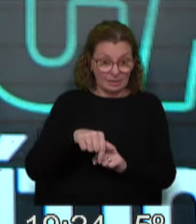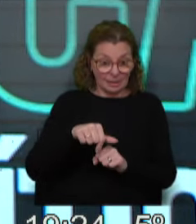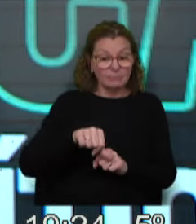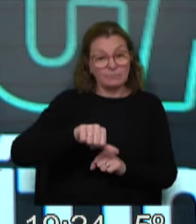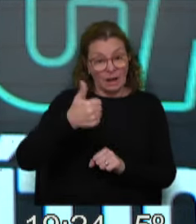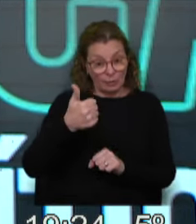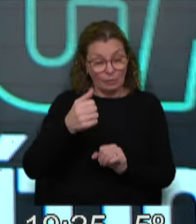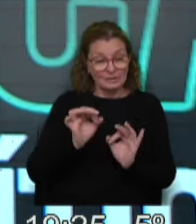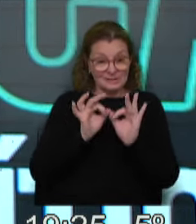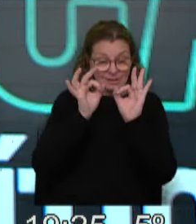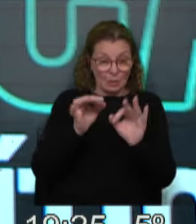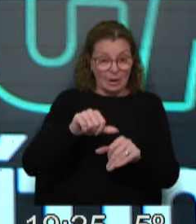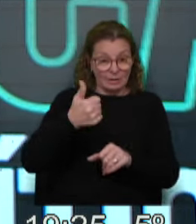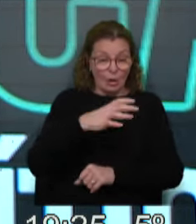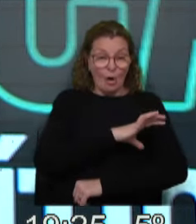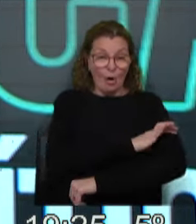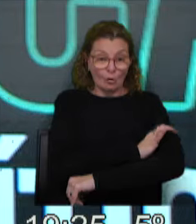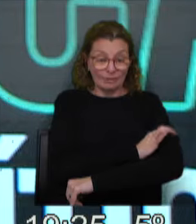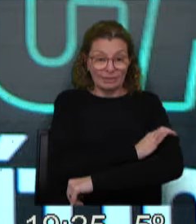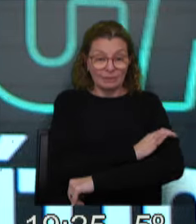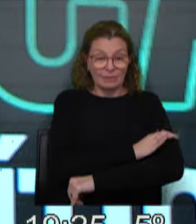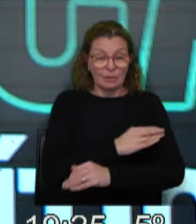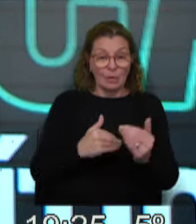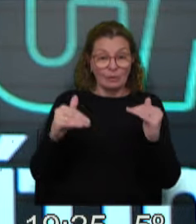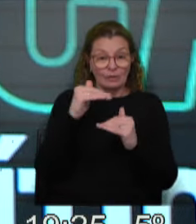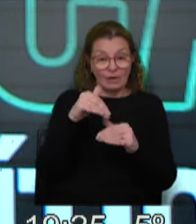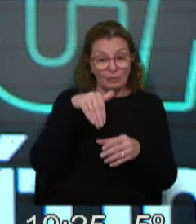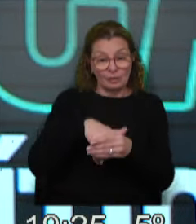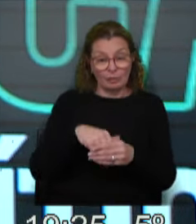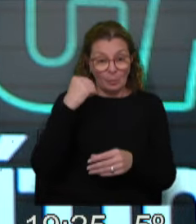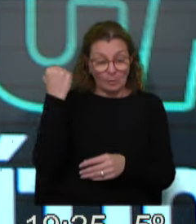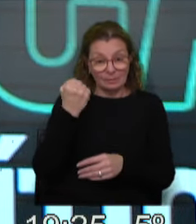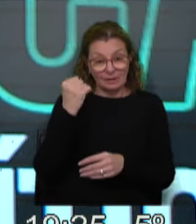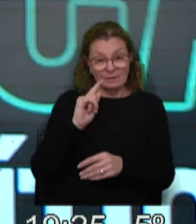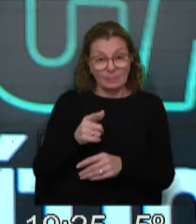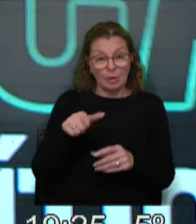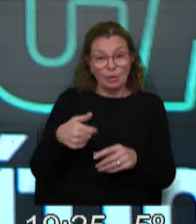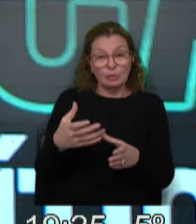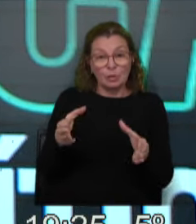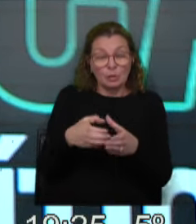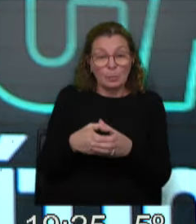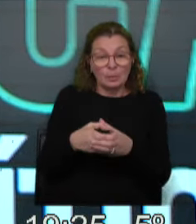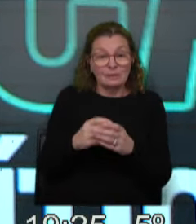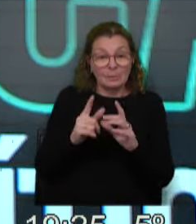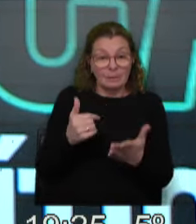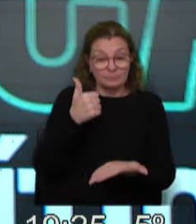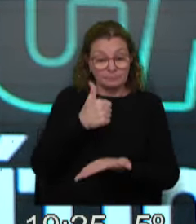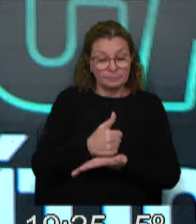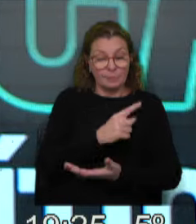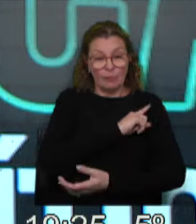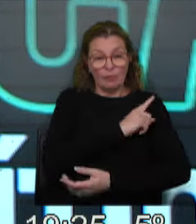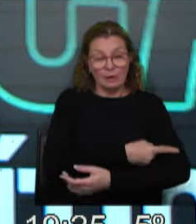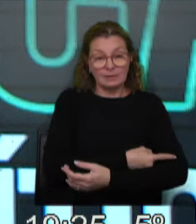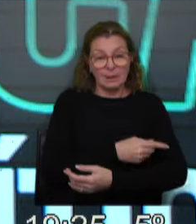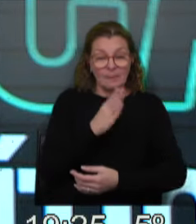vez logró El Triunfo de yamandu Ori con un nivel de votación importante y tenemos otros grupos que han que han tenido una presencia fuerte no de